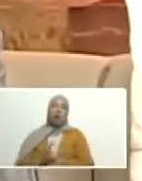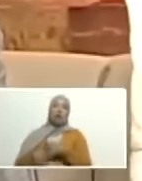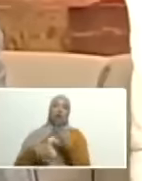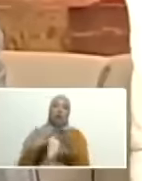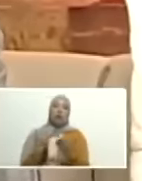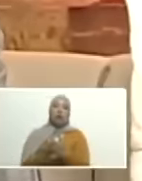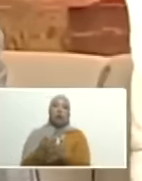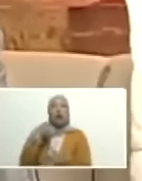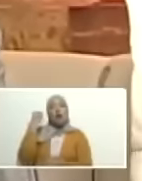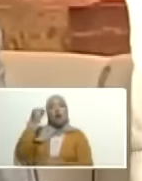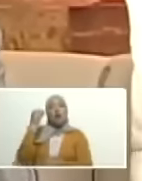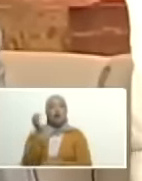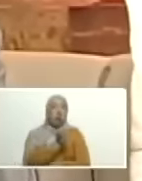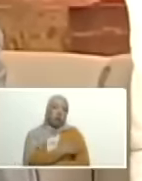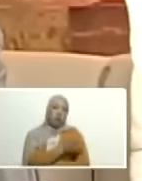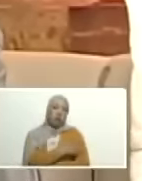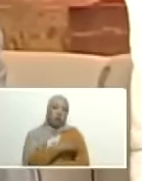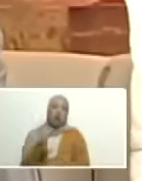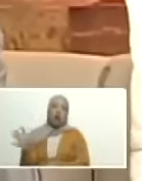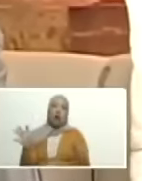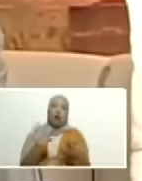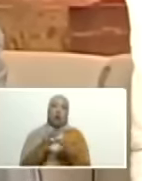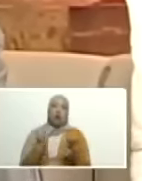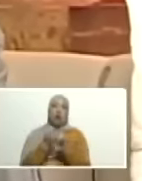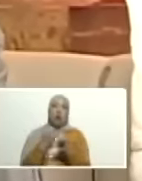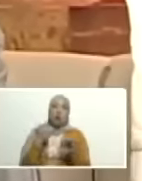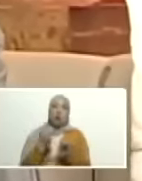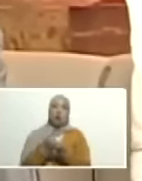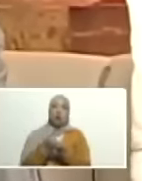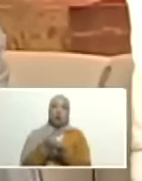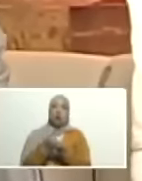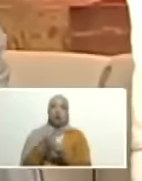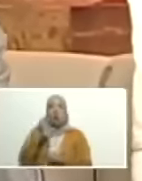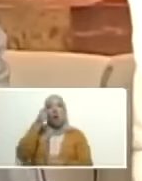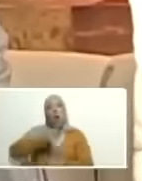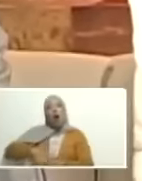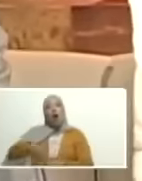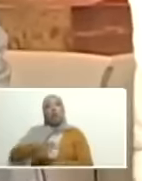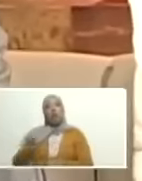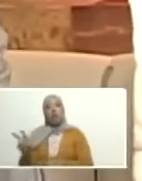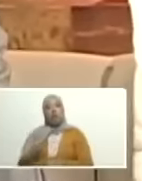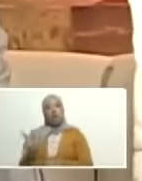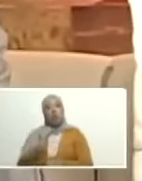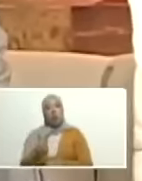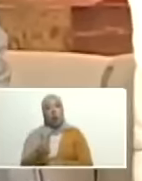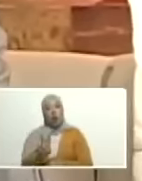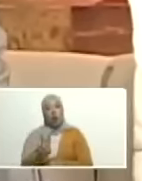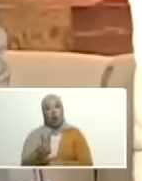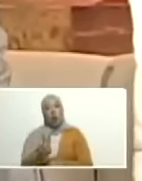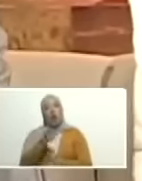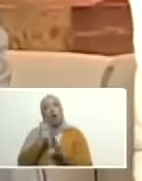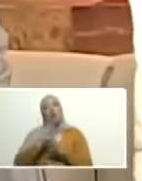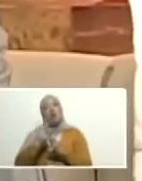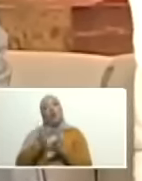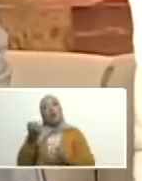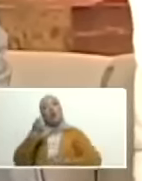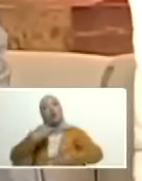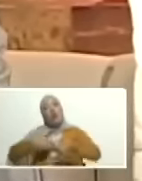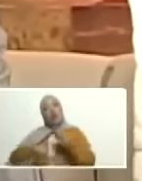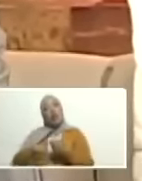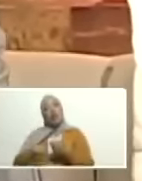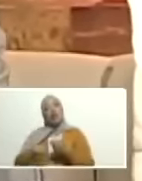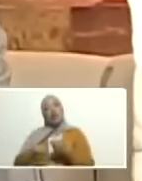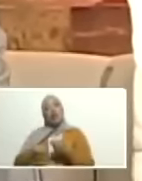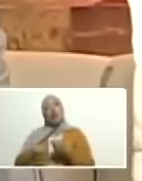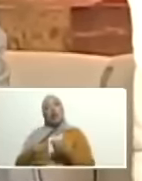asumamos una posición única, unitaria del país en función de defender